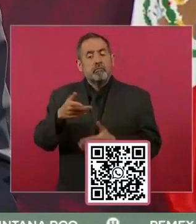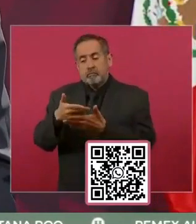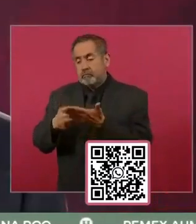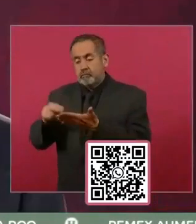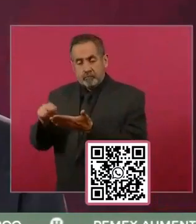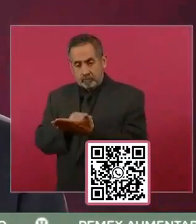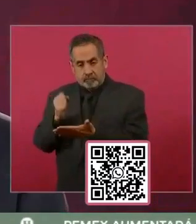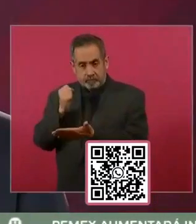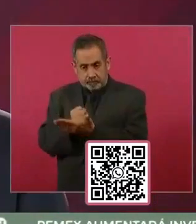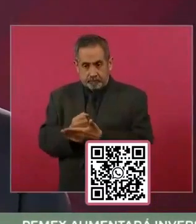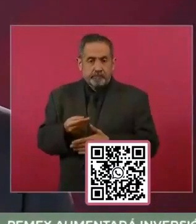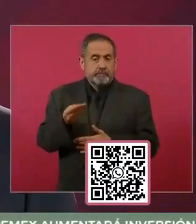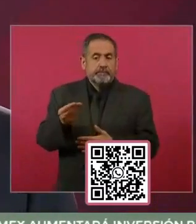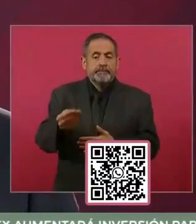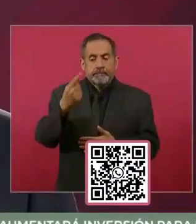del